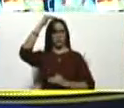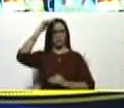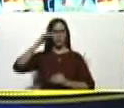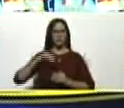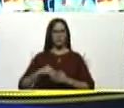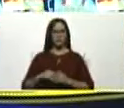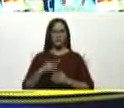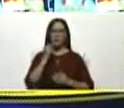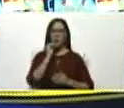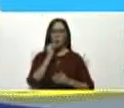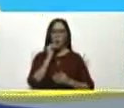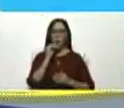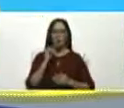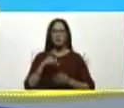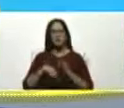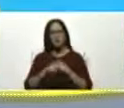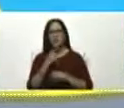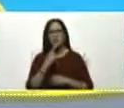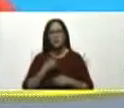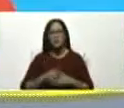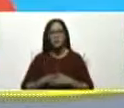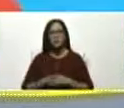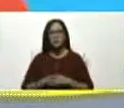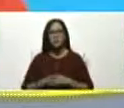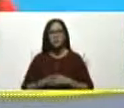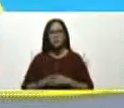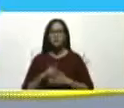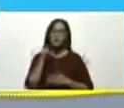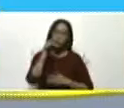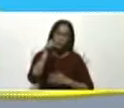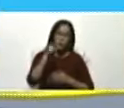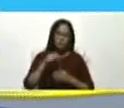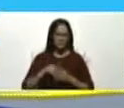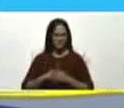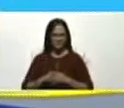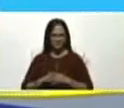Y este muchacho fue y le dijo, tú, Goliat,